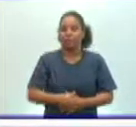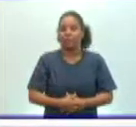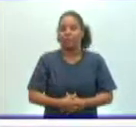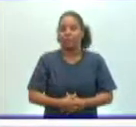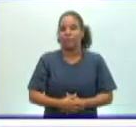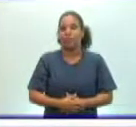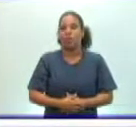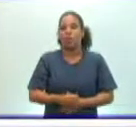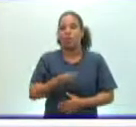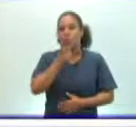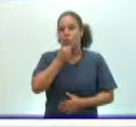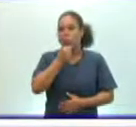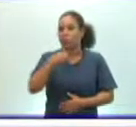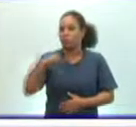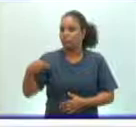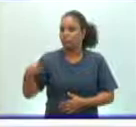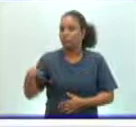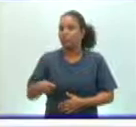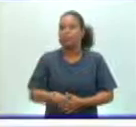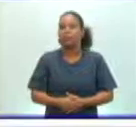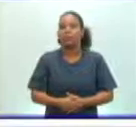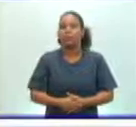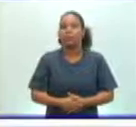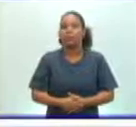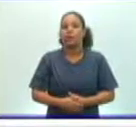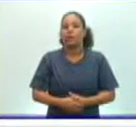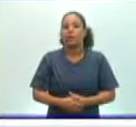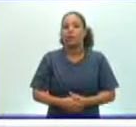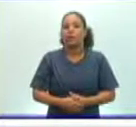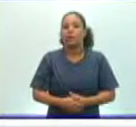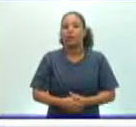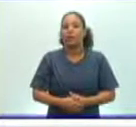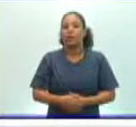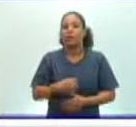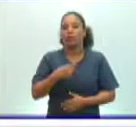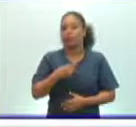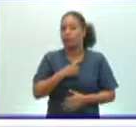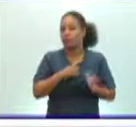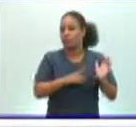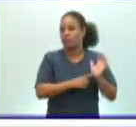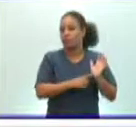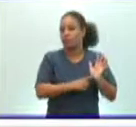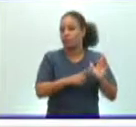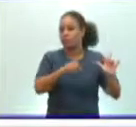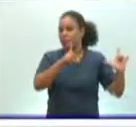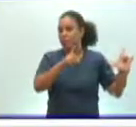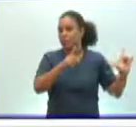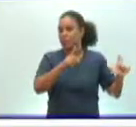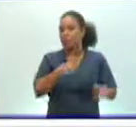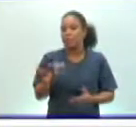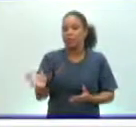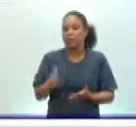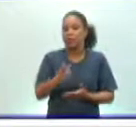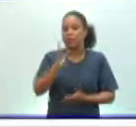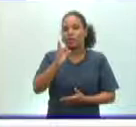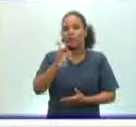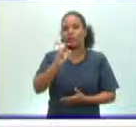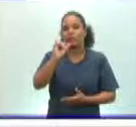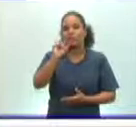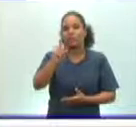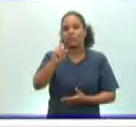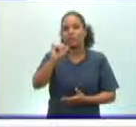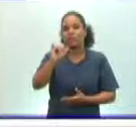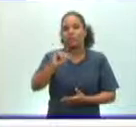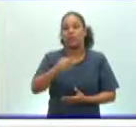Puedes entonces anotar la proporción y que te aparece también en la página 61. Hasta aquí